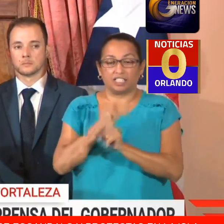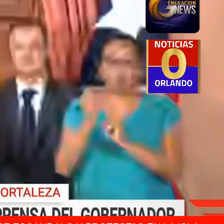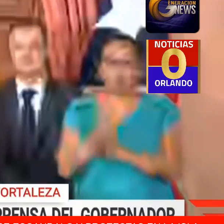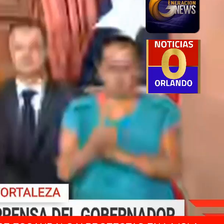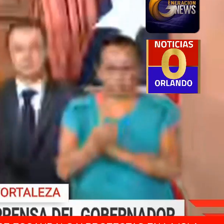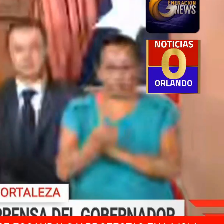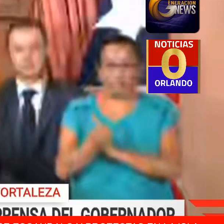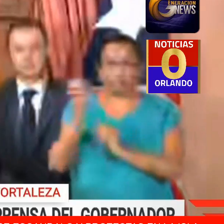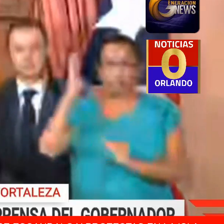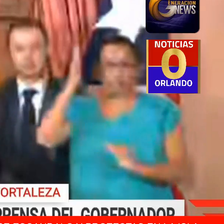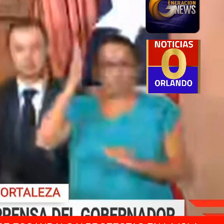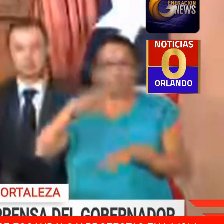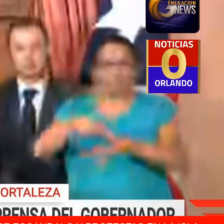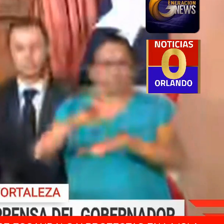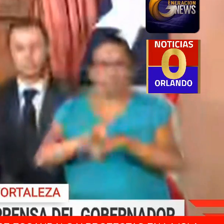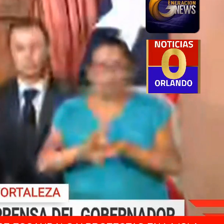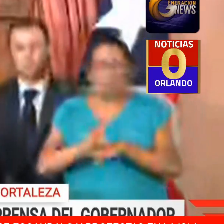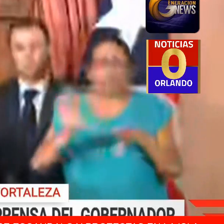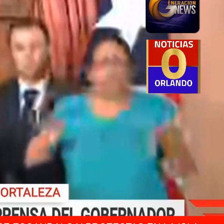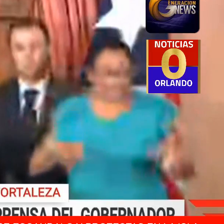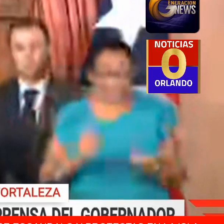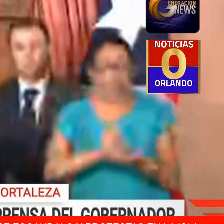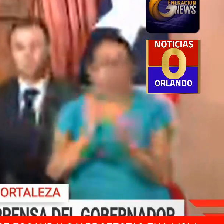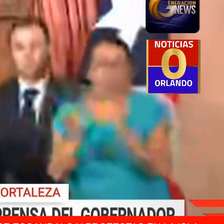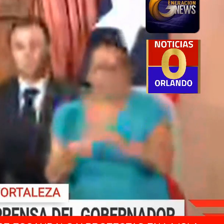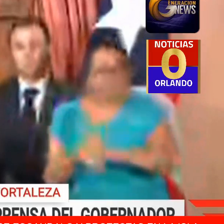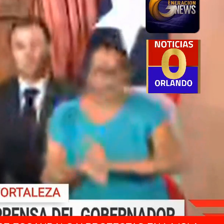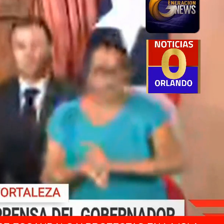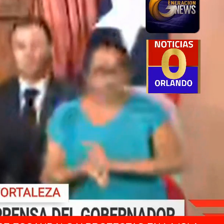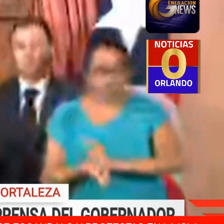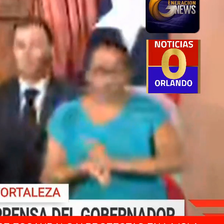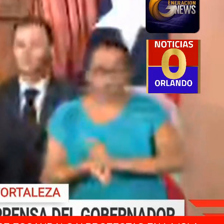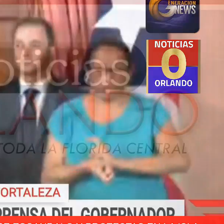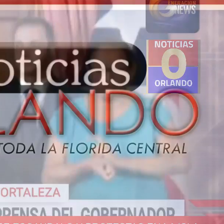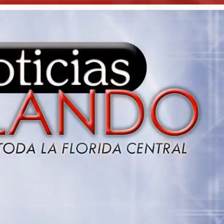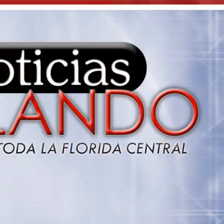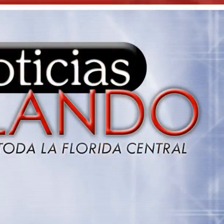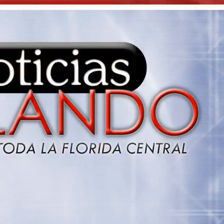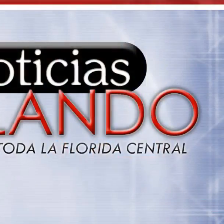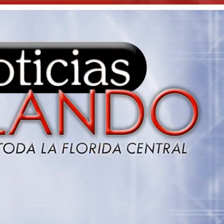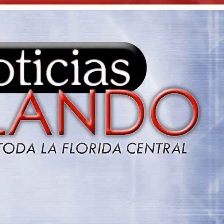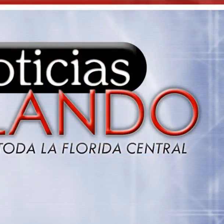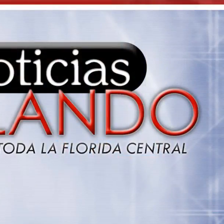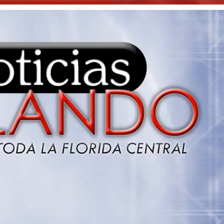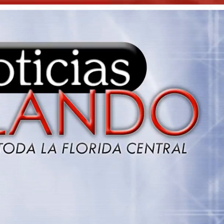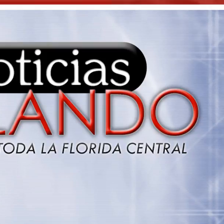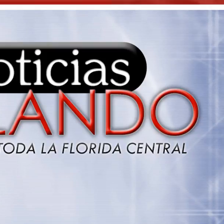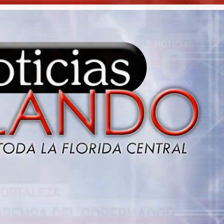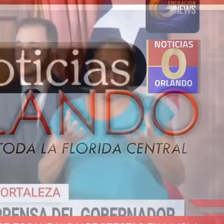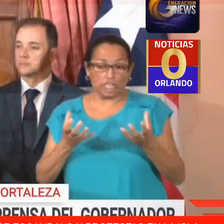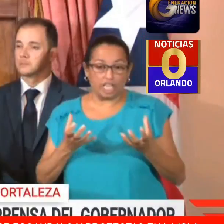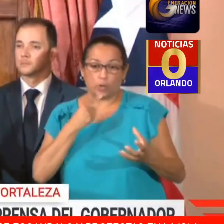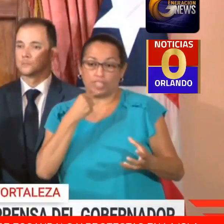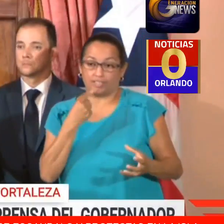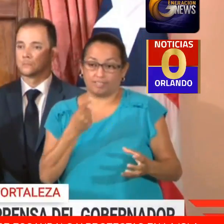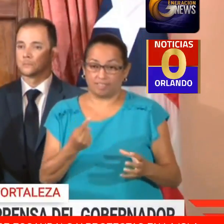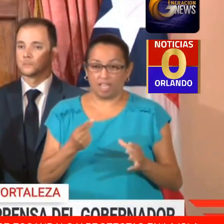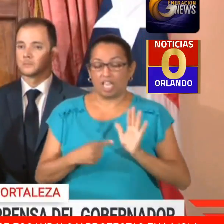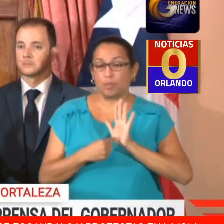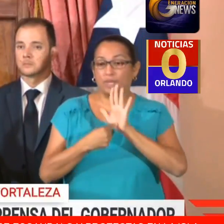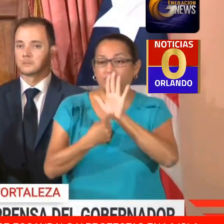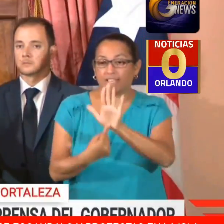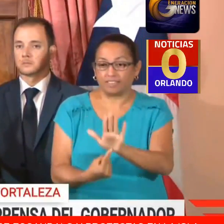se contempla el anuncio de esta renuncia pronto. Sí, miren, esto, yo estoy haciendo ese proceso y de hecho he hablado con todos los que